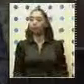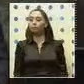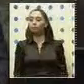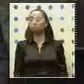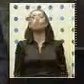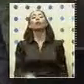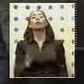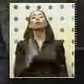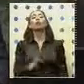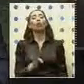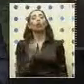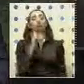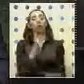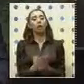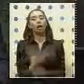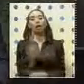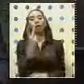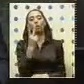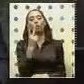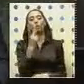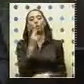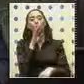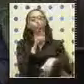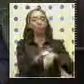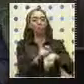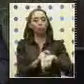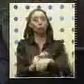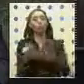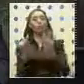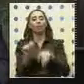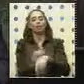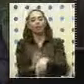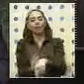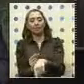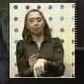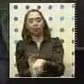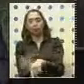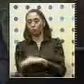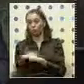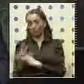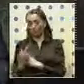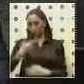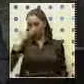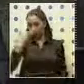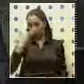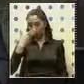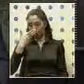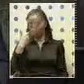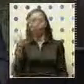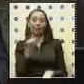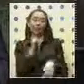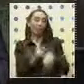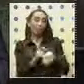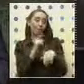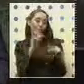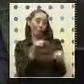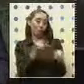Todavía quedan dos minutos y dieciséis segundos y me ha pedido la palabra para ocupar ese tiempo el señor